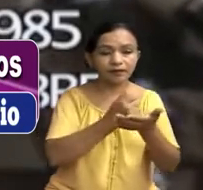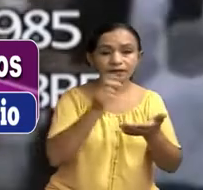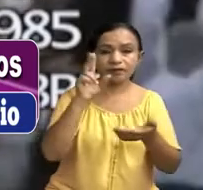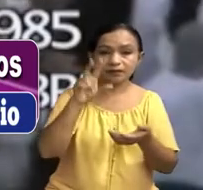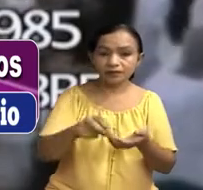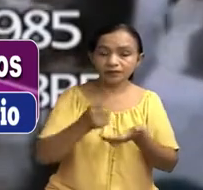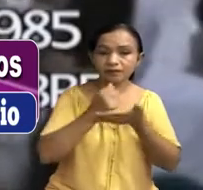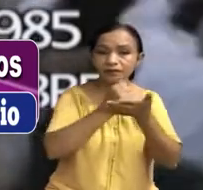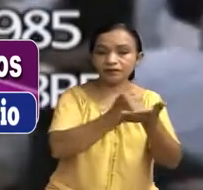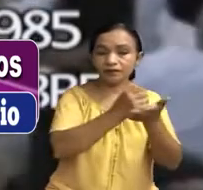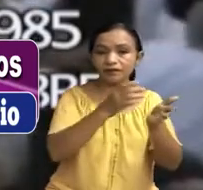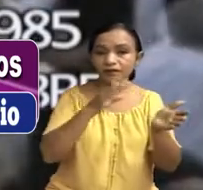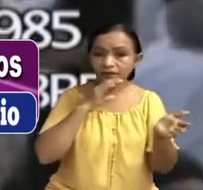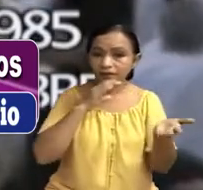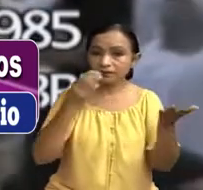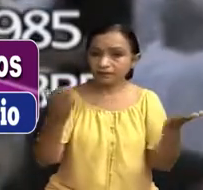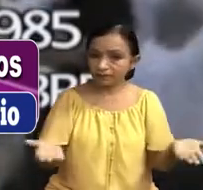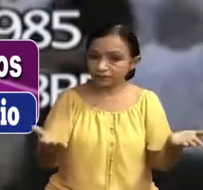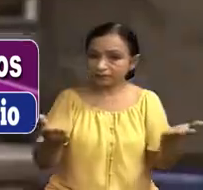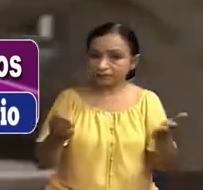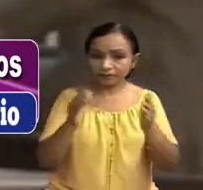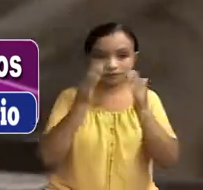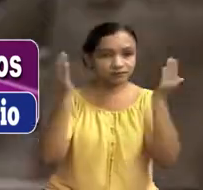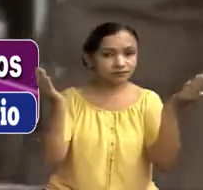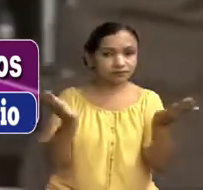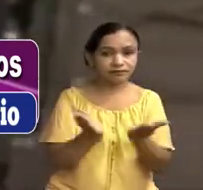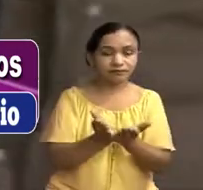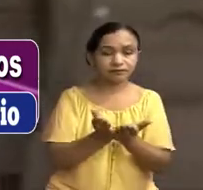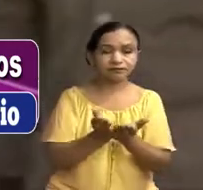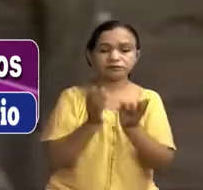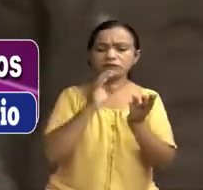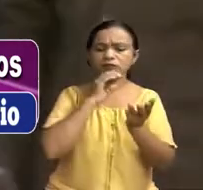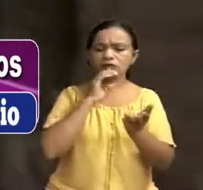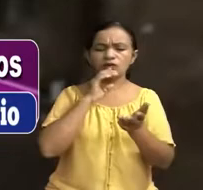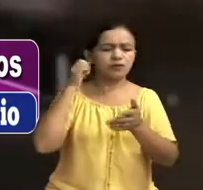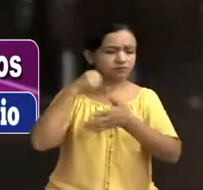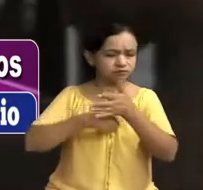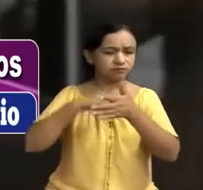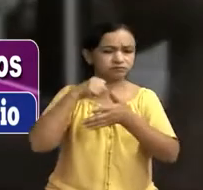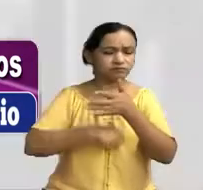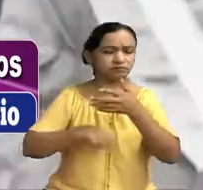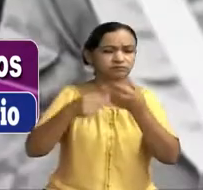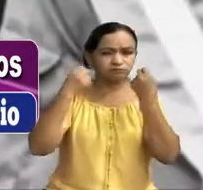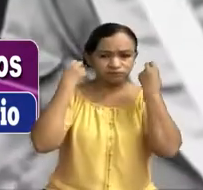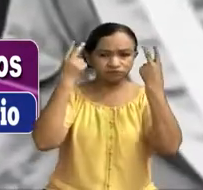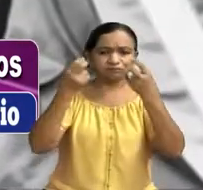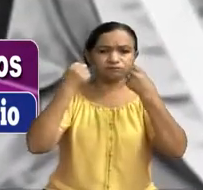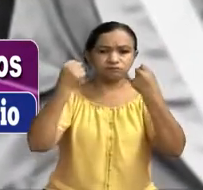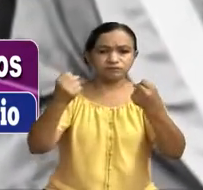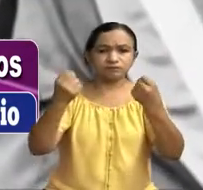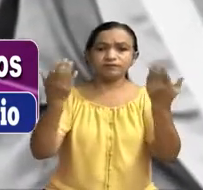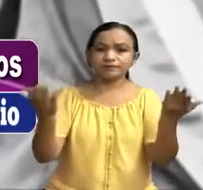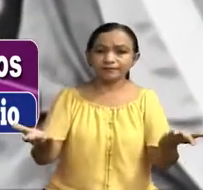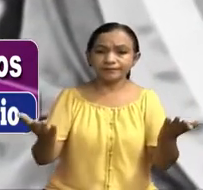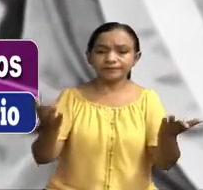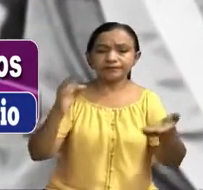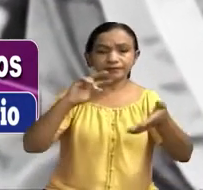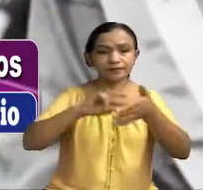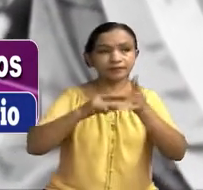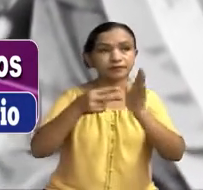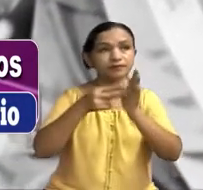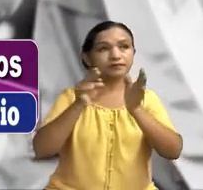internacional, de relaciones financieras y comerciales en el mundo. Pero ahí están resistiendo los cubanos, ¿verdad? Y es importante en este